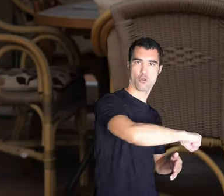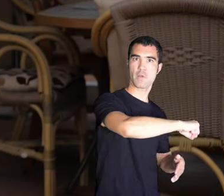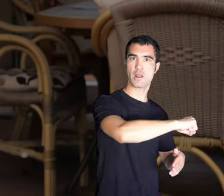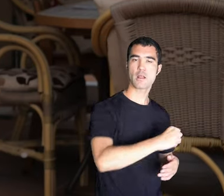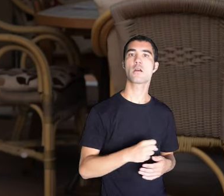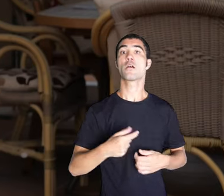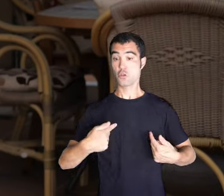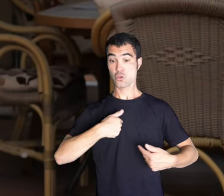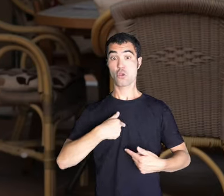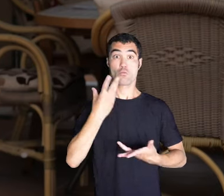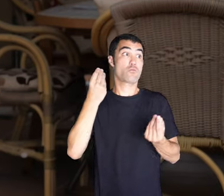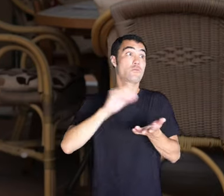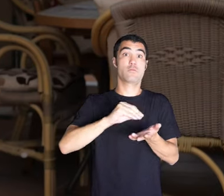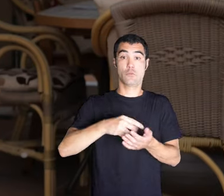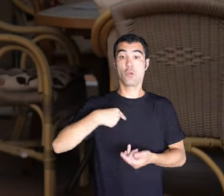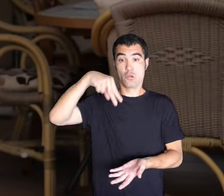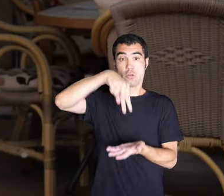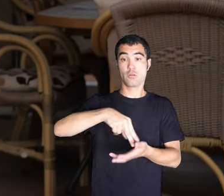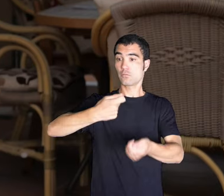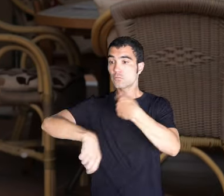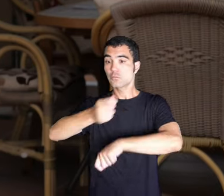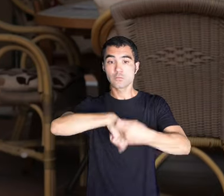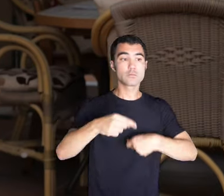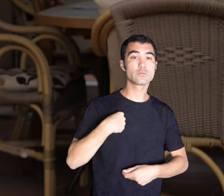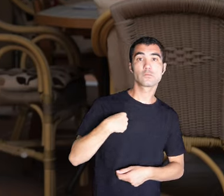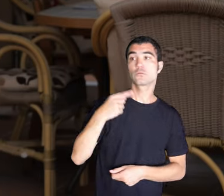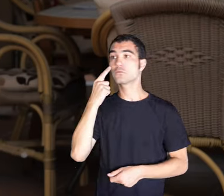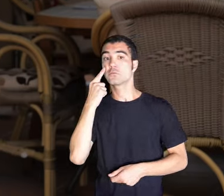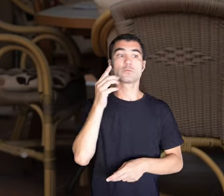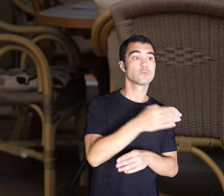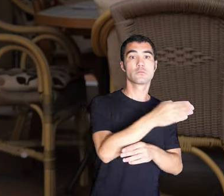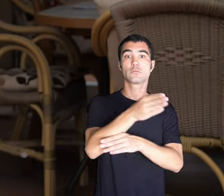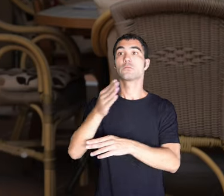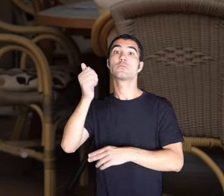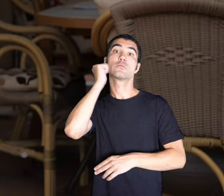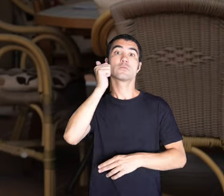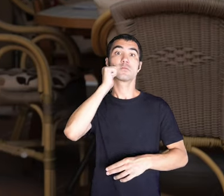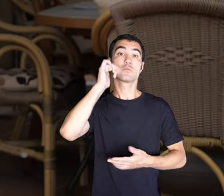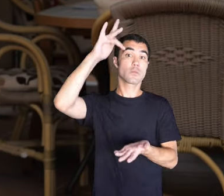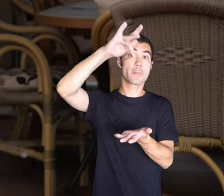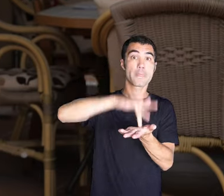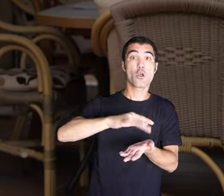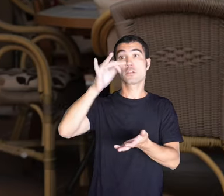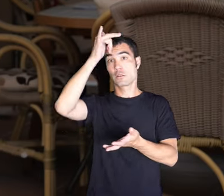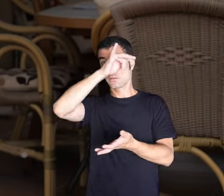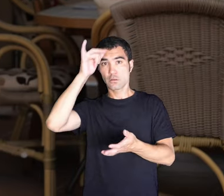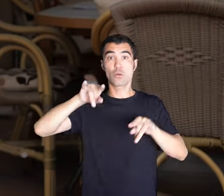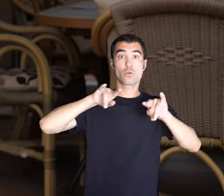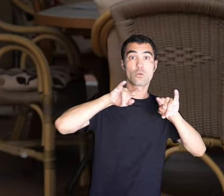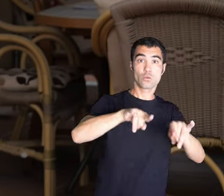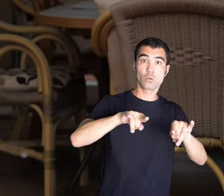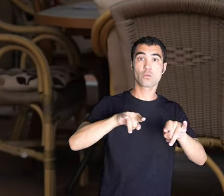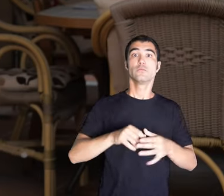veces yo estaba allí cuando vendían y el sábado era el sábado, el domingo, el lunes, en